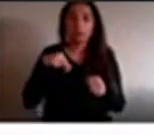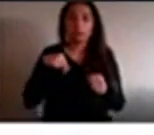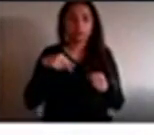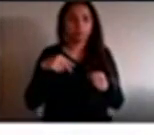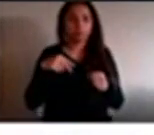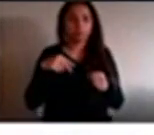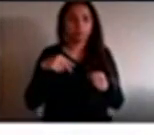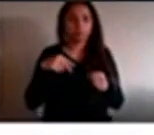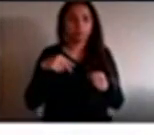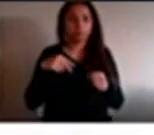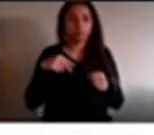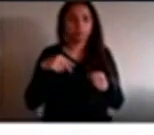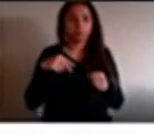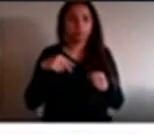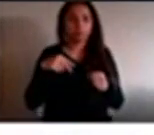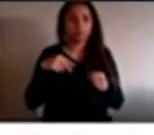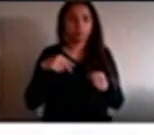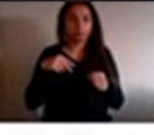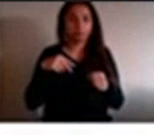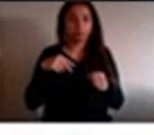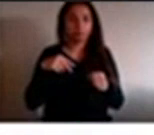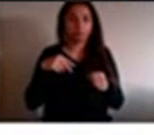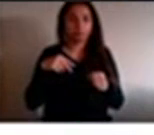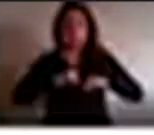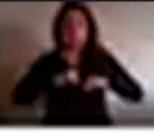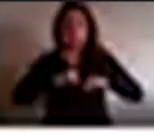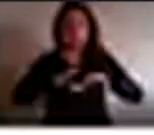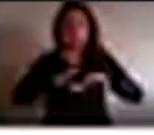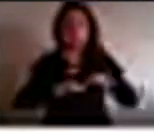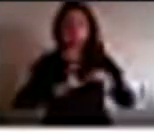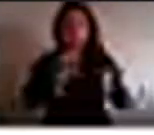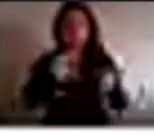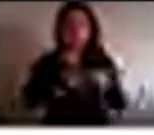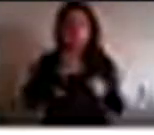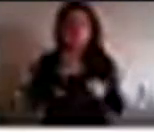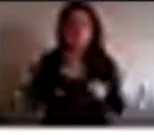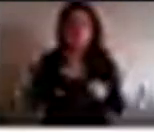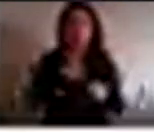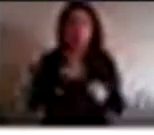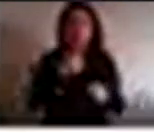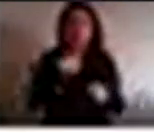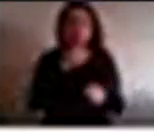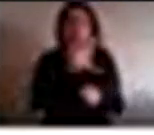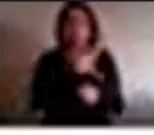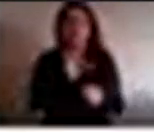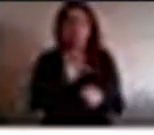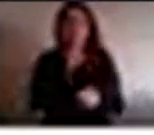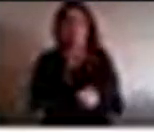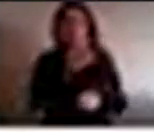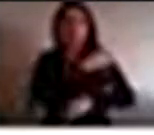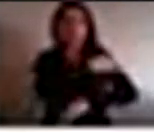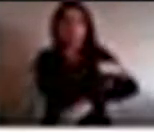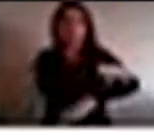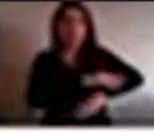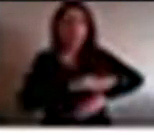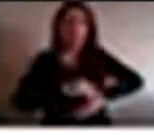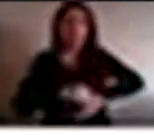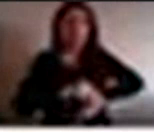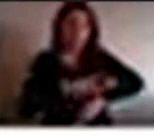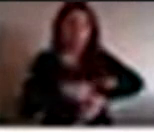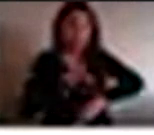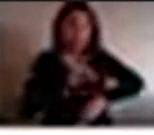y se eligieron a una por región. Y la verdad es que es dable destacar que cada una de ellas